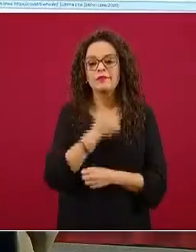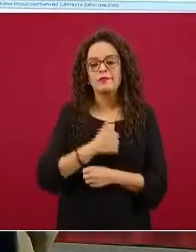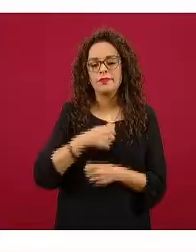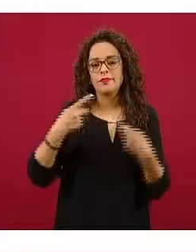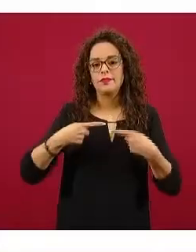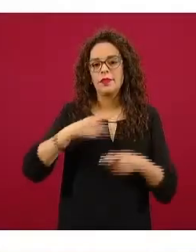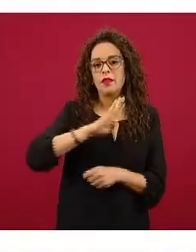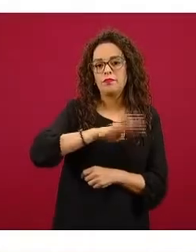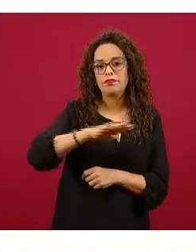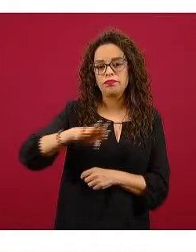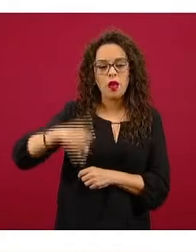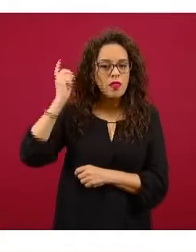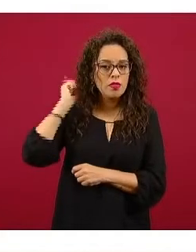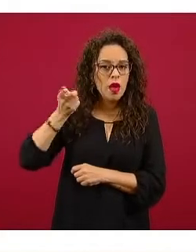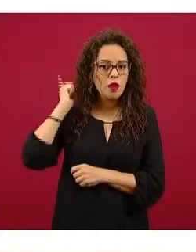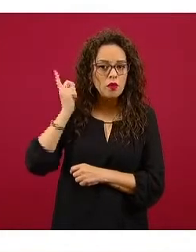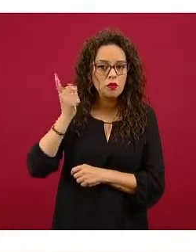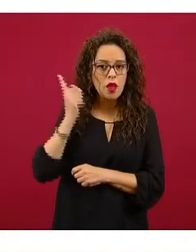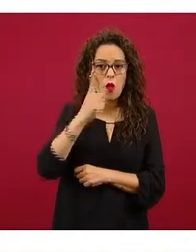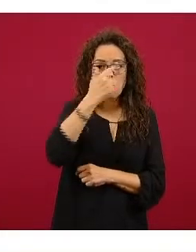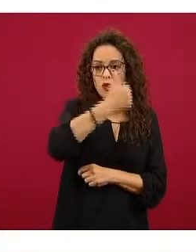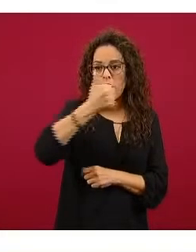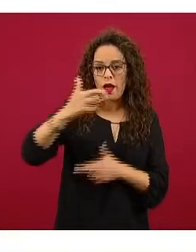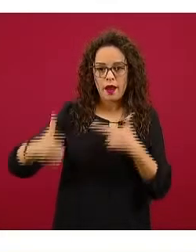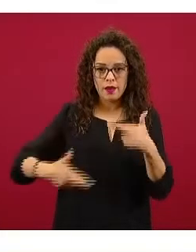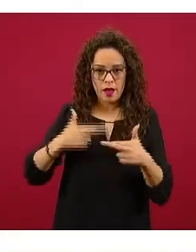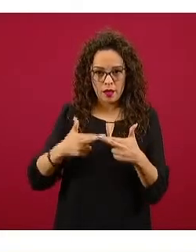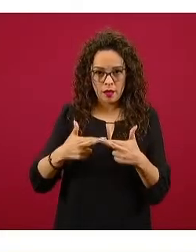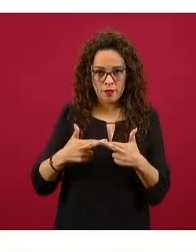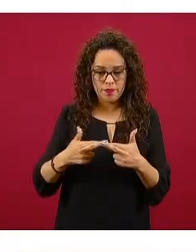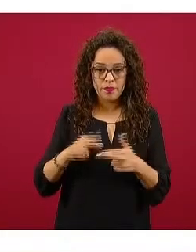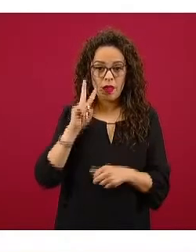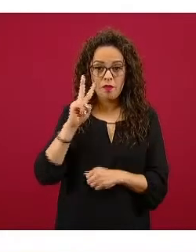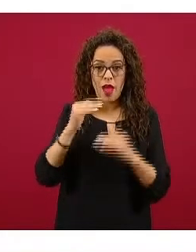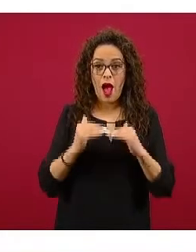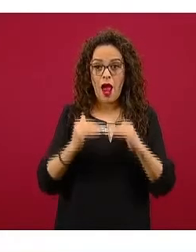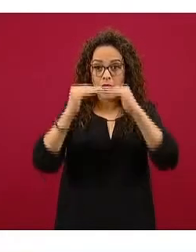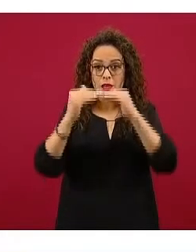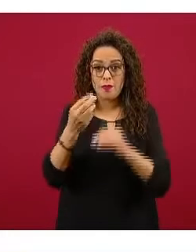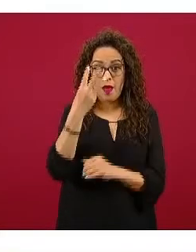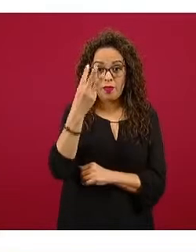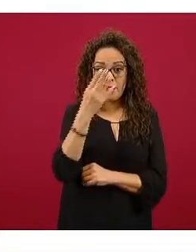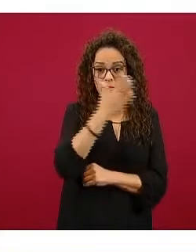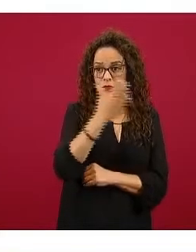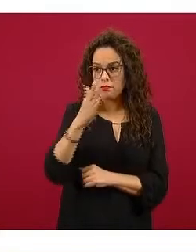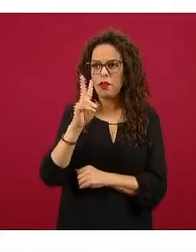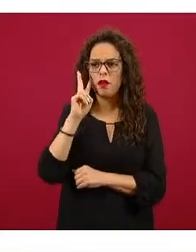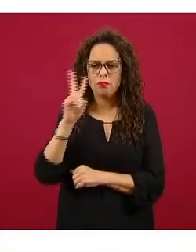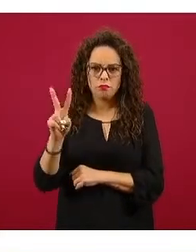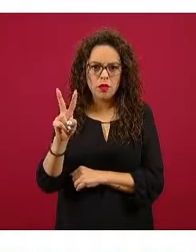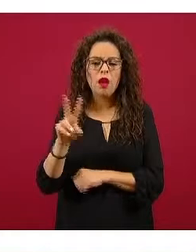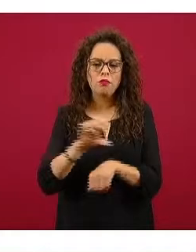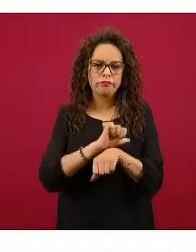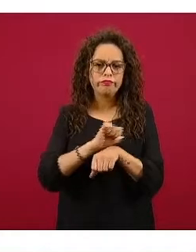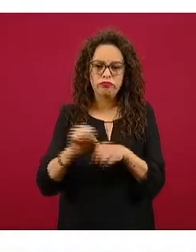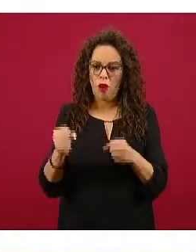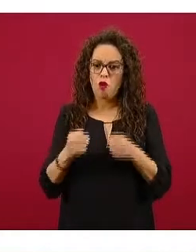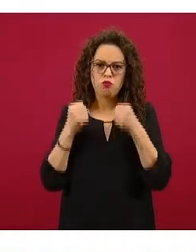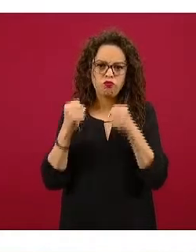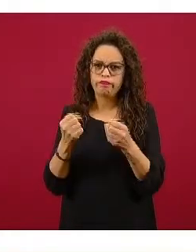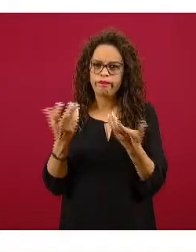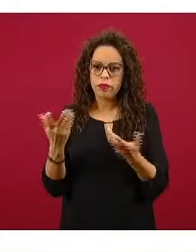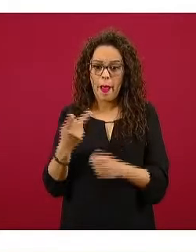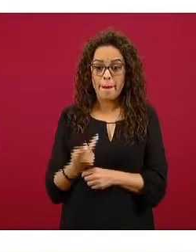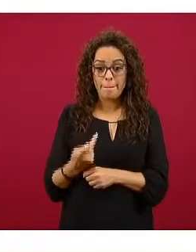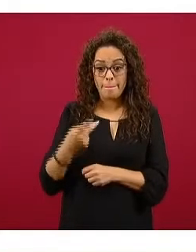diaria en cada una de estas regiones. Las primeras 3 de arriba, un comportamiento bastante basal, sin tanta magnitud, pero